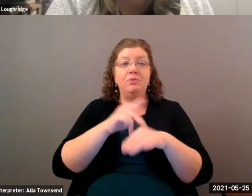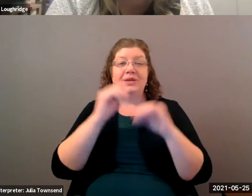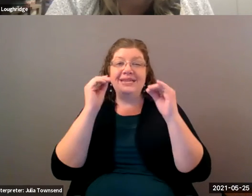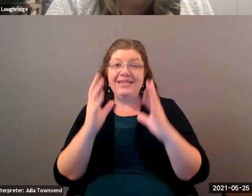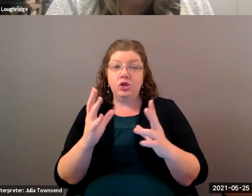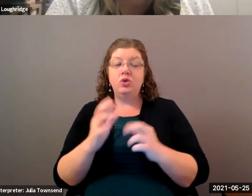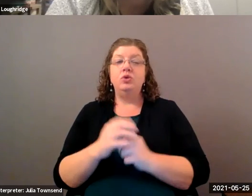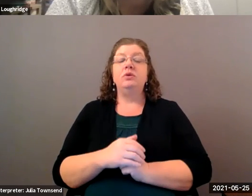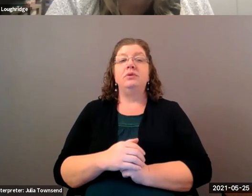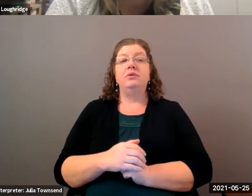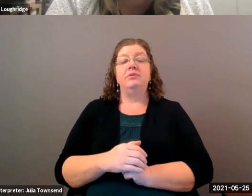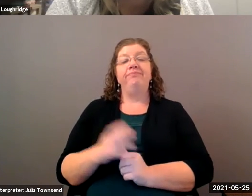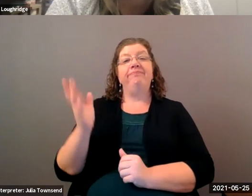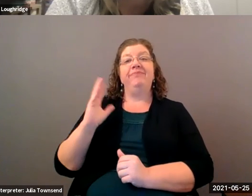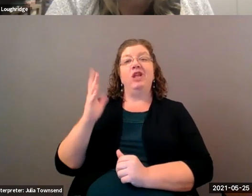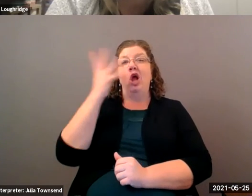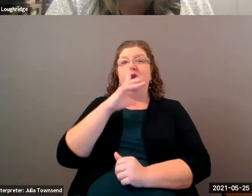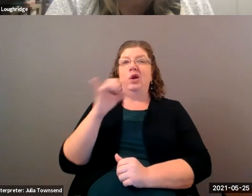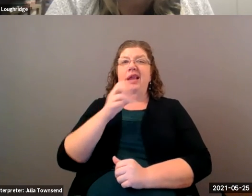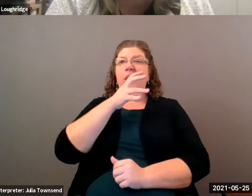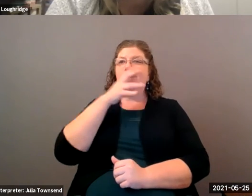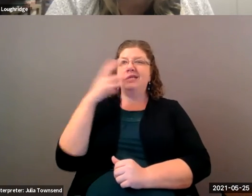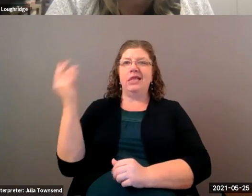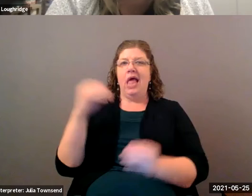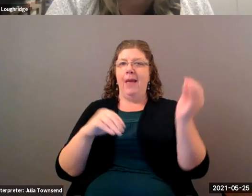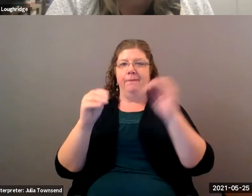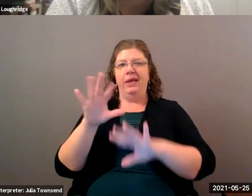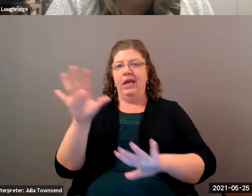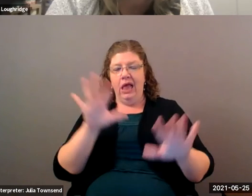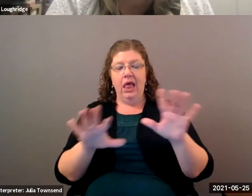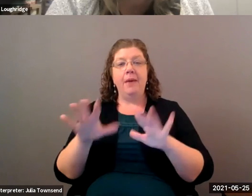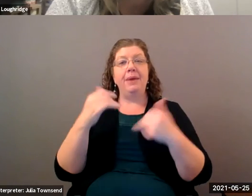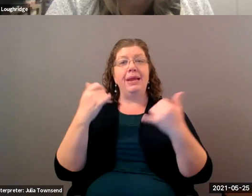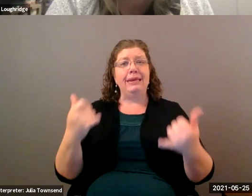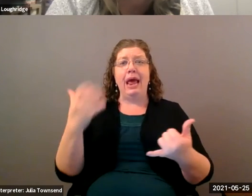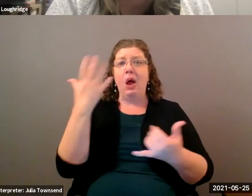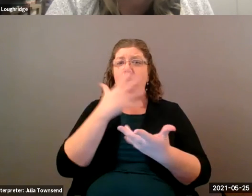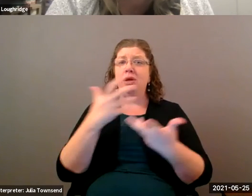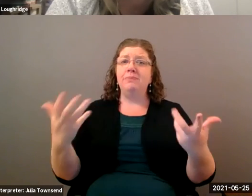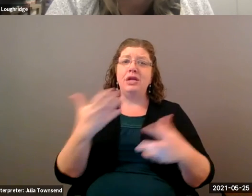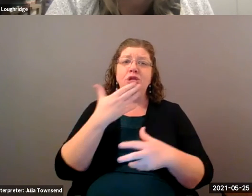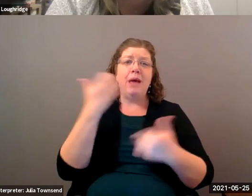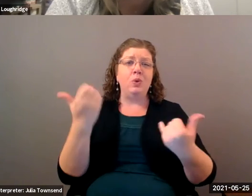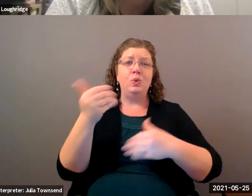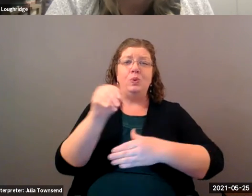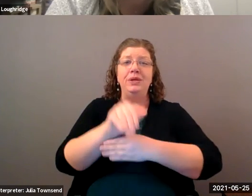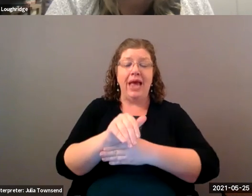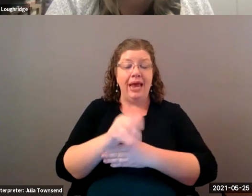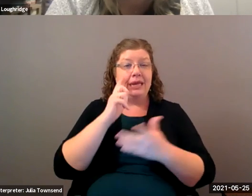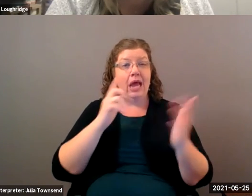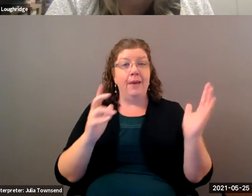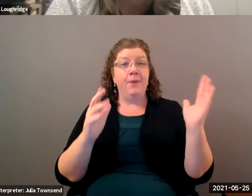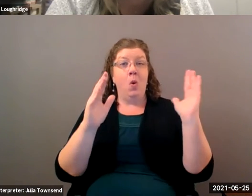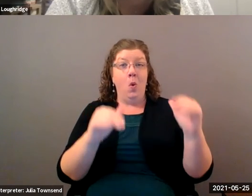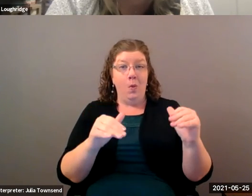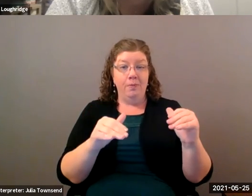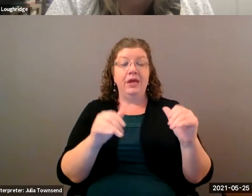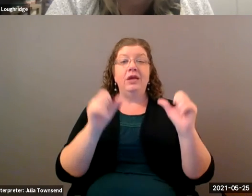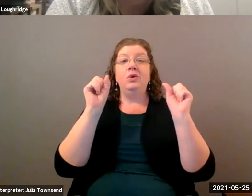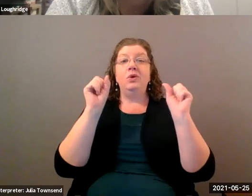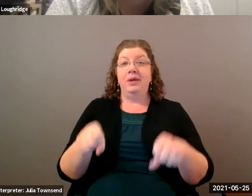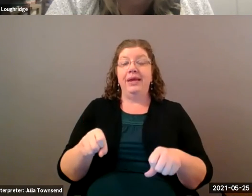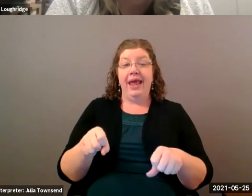miembros del consejo, sino todos los demás. Parece que fue nada más hecho a última hora, pero bueno, parece ser que está mejor